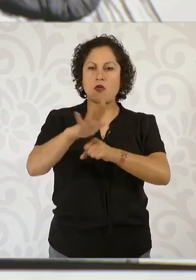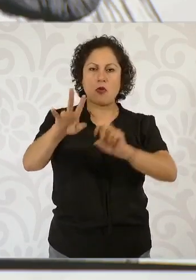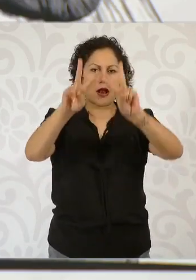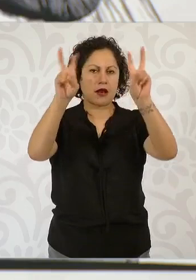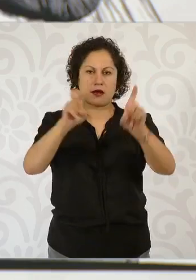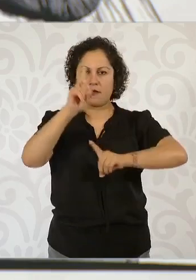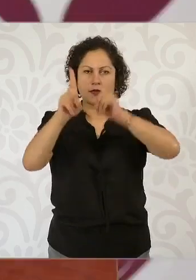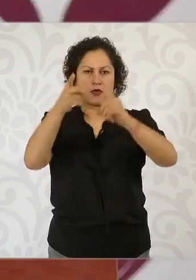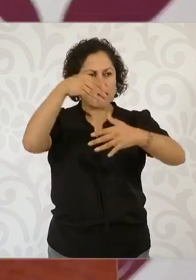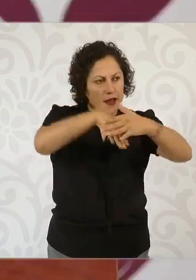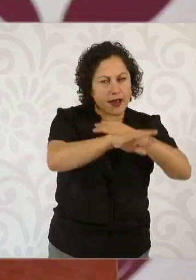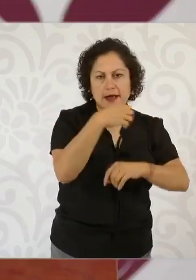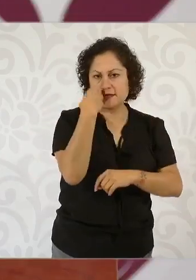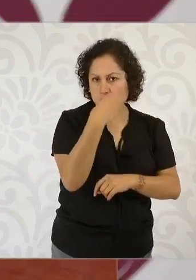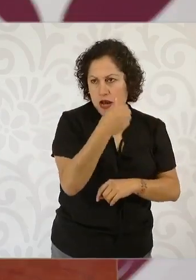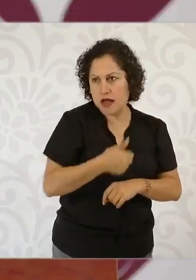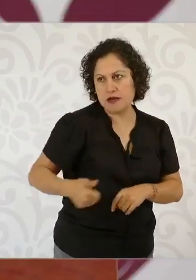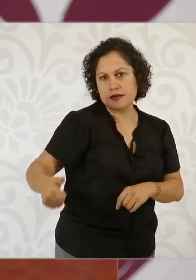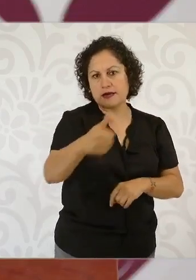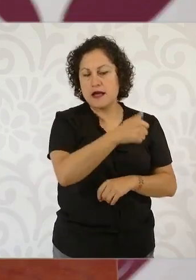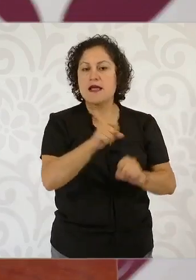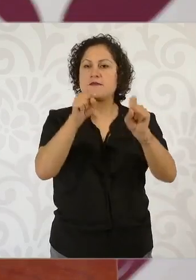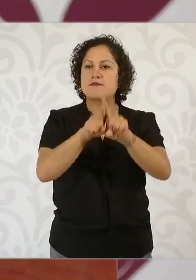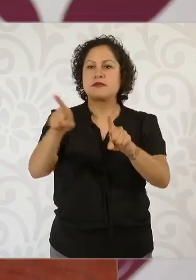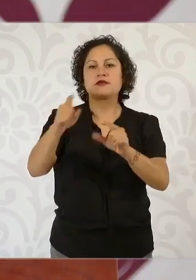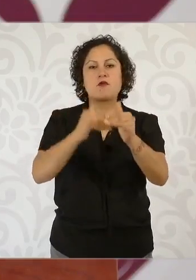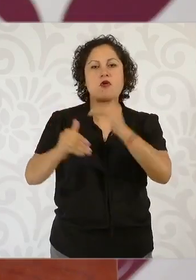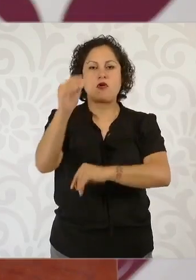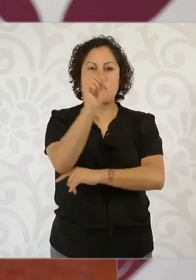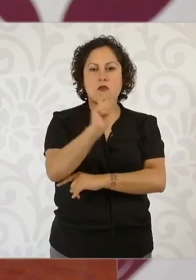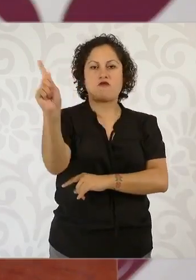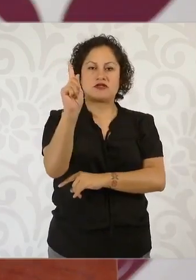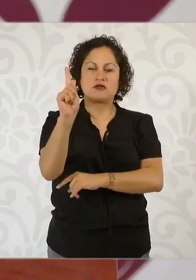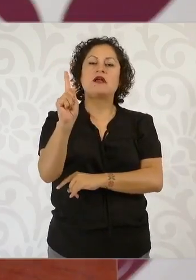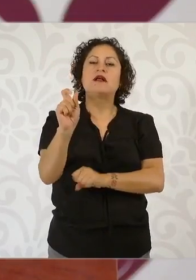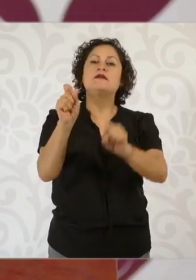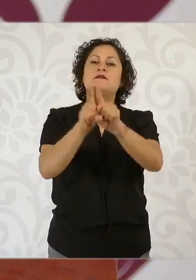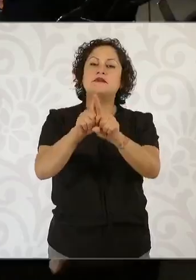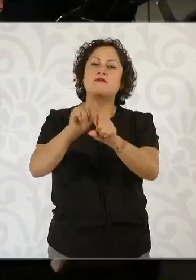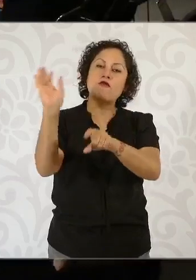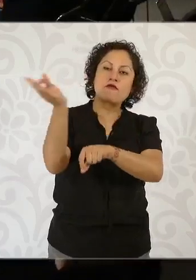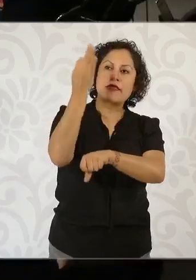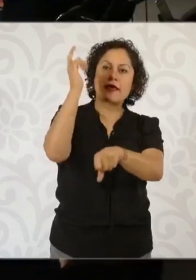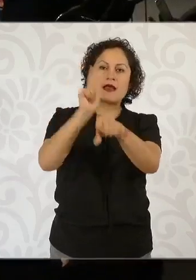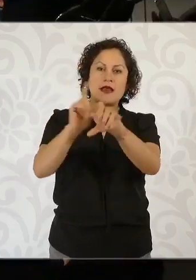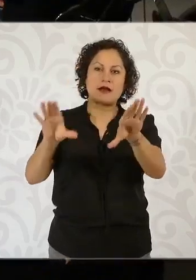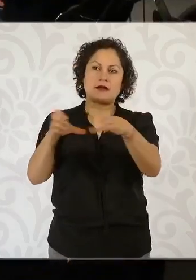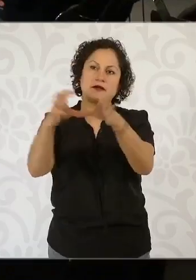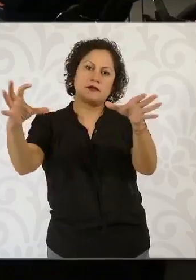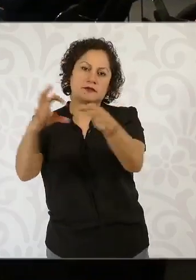deportiva en las escuelas hasta la parte profesional y la relación con las federaciones. Y entonces el tema